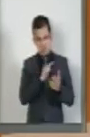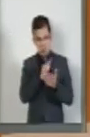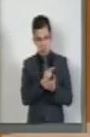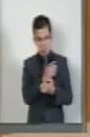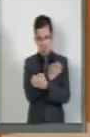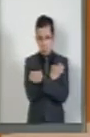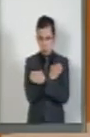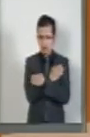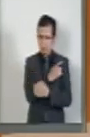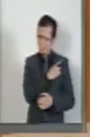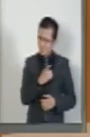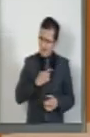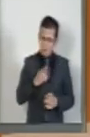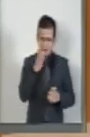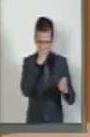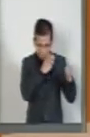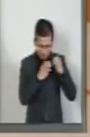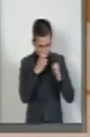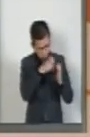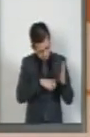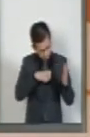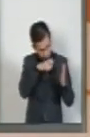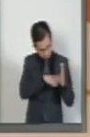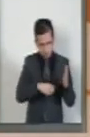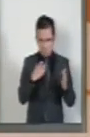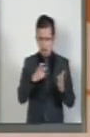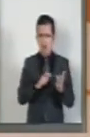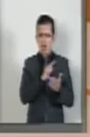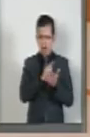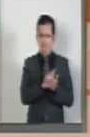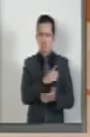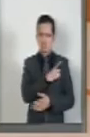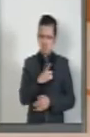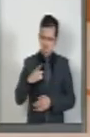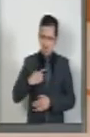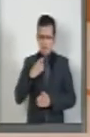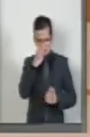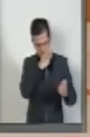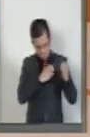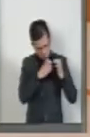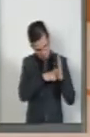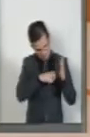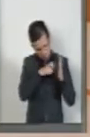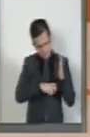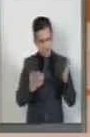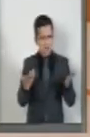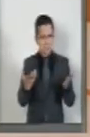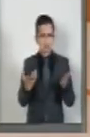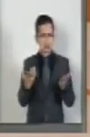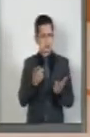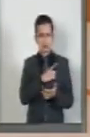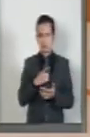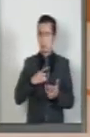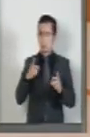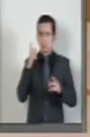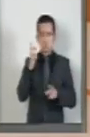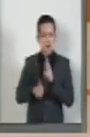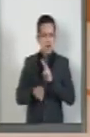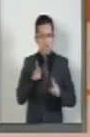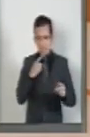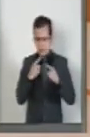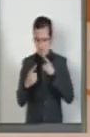sí debe revisarse y debe de considerarse, en este caso, el diálogo para